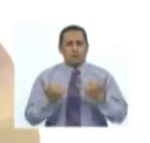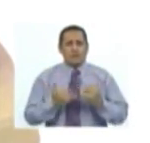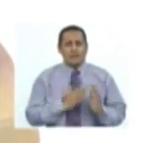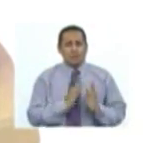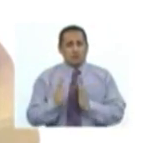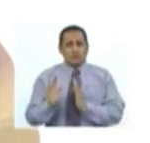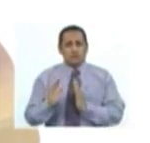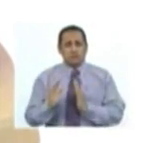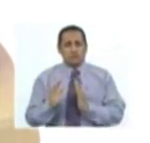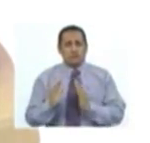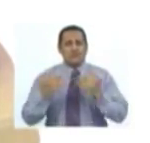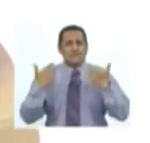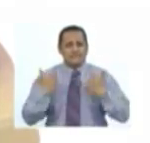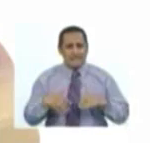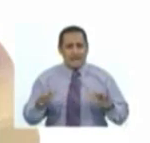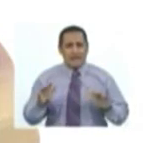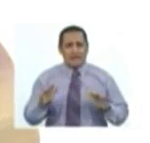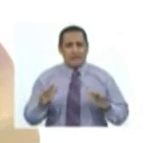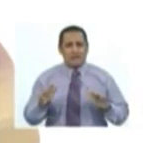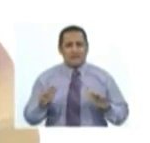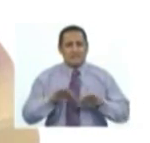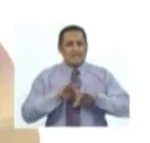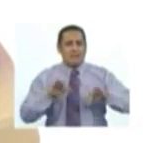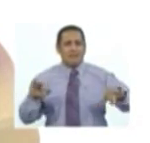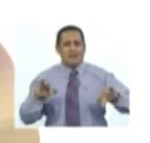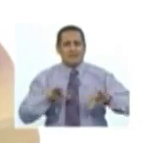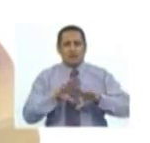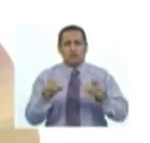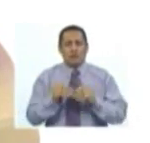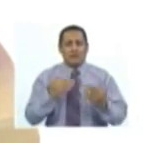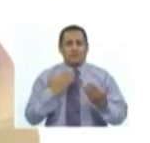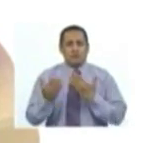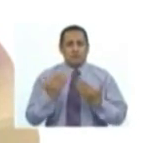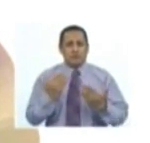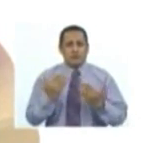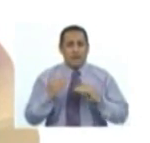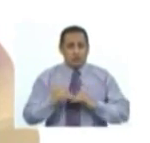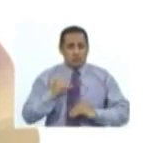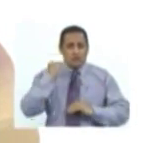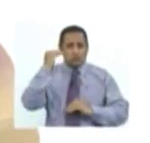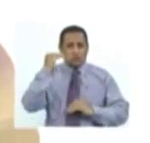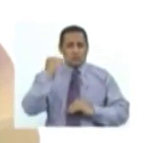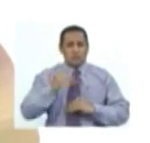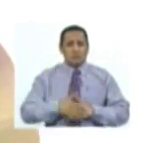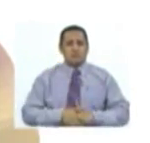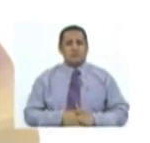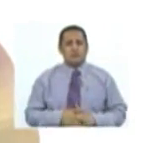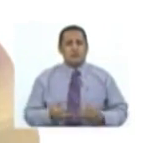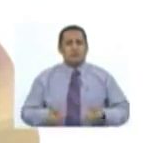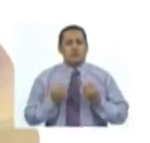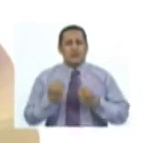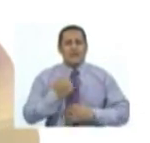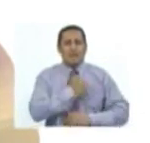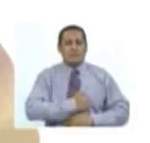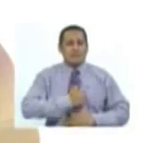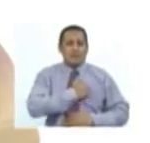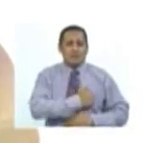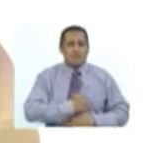proceso ya se aparta de las formas. Así ha superado ese tema. Porque